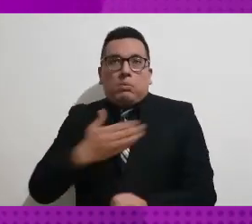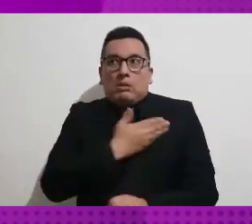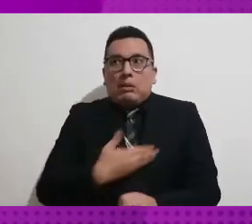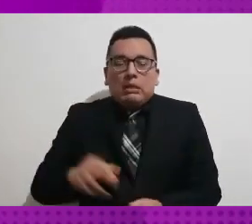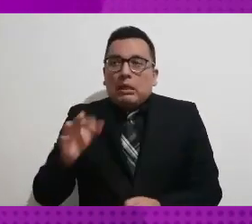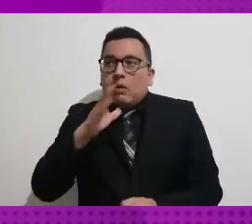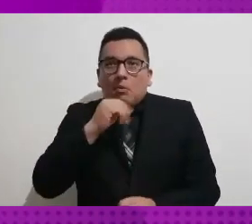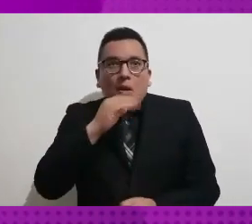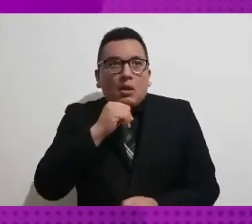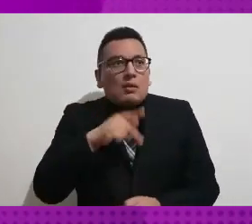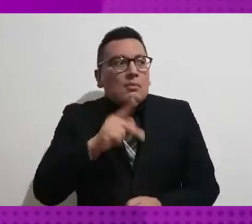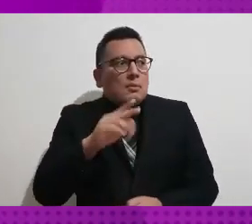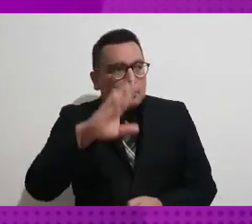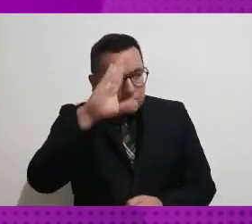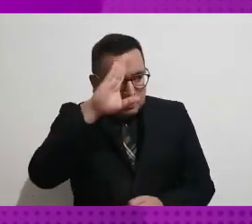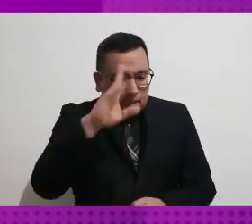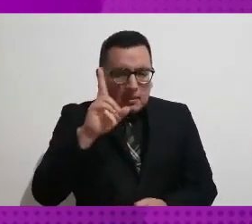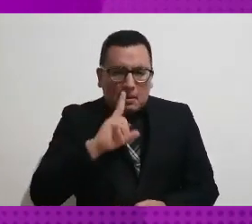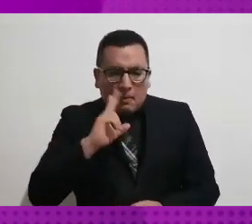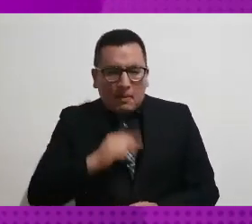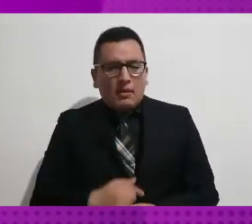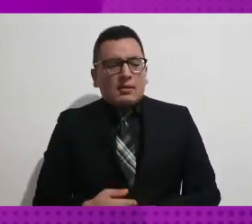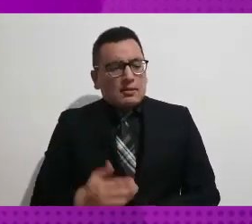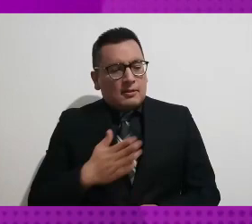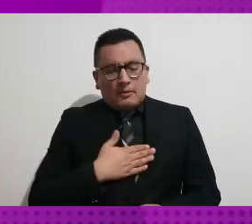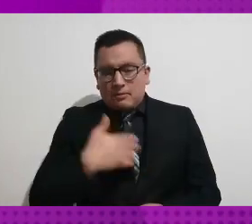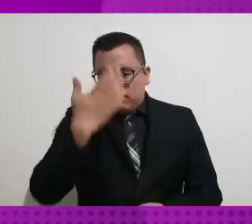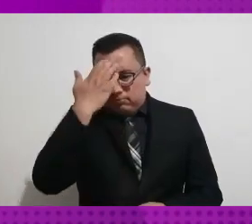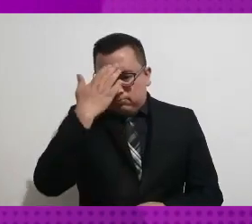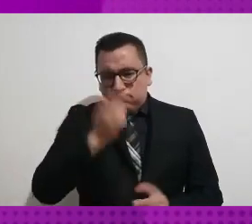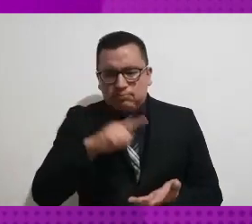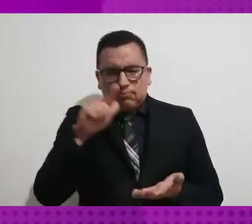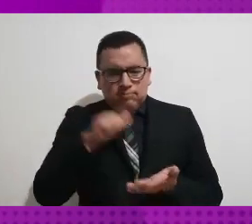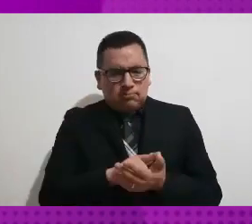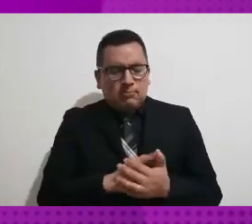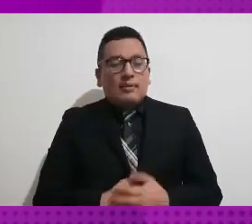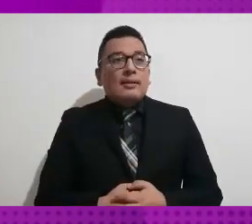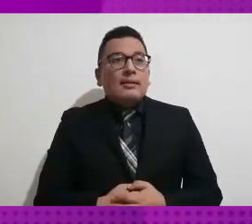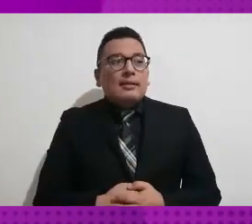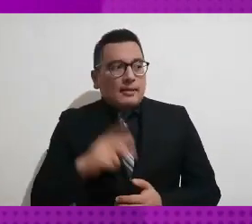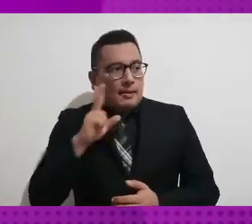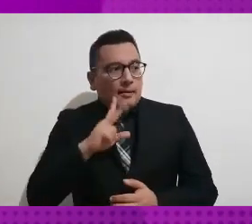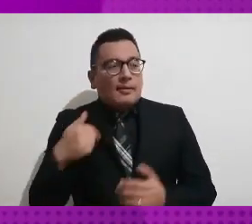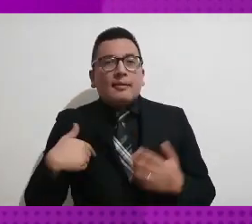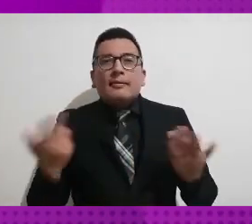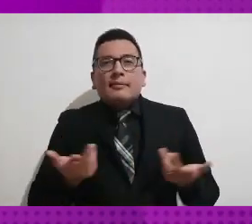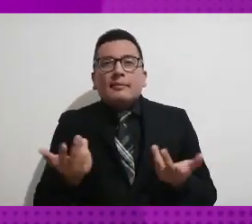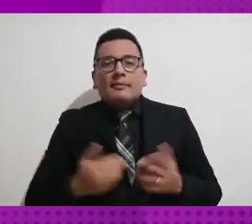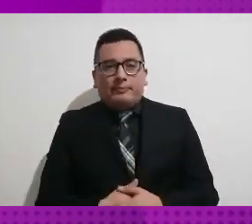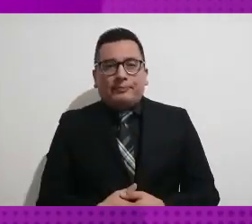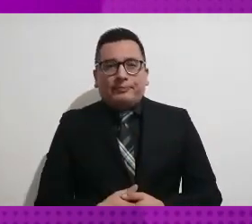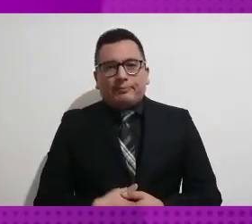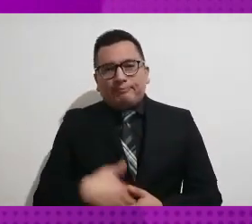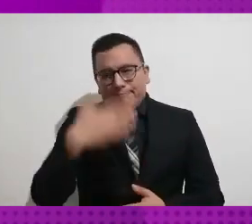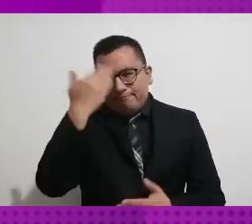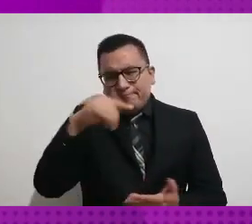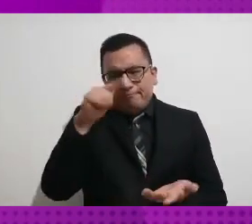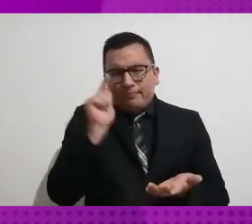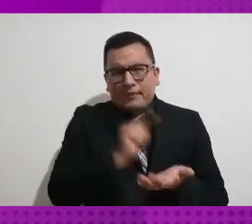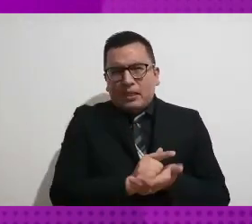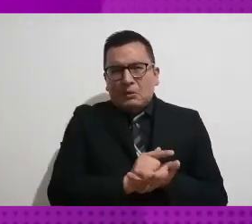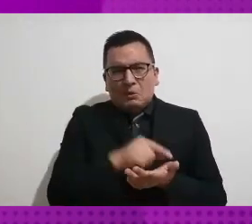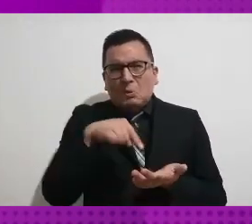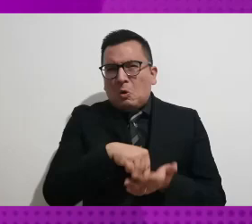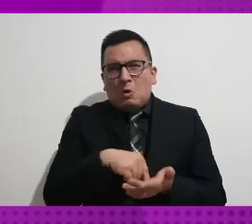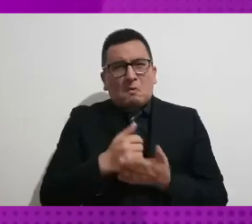las leyes son muy claras y si están a favor de las personas con discapacidad o para sus derechos políticos electorales,